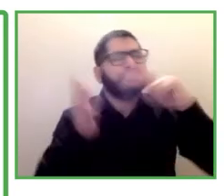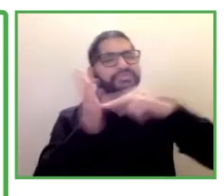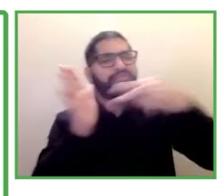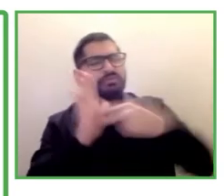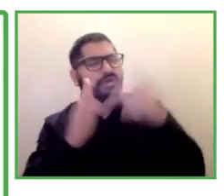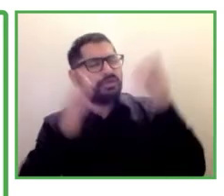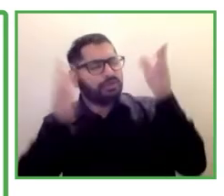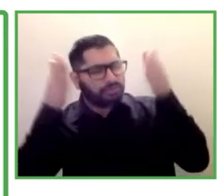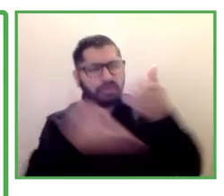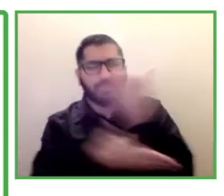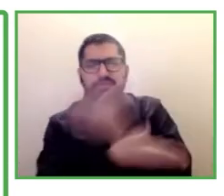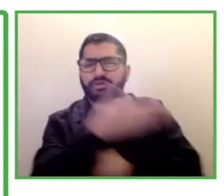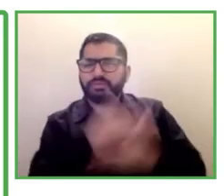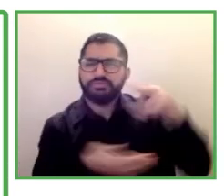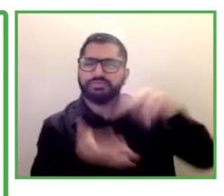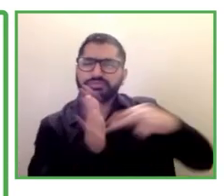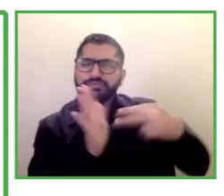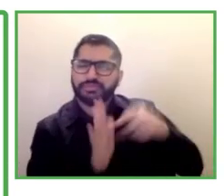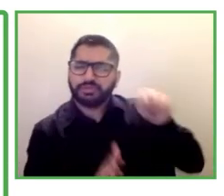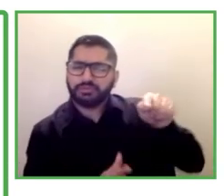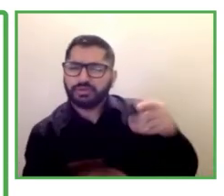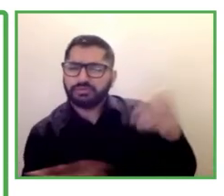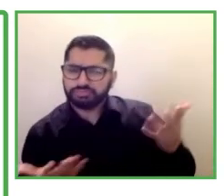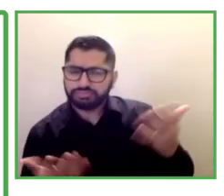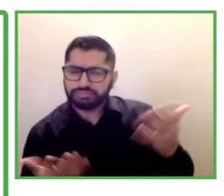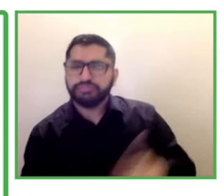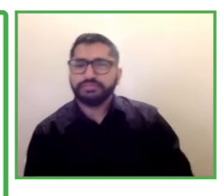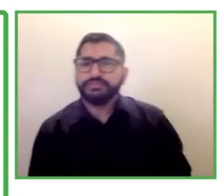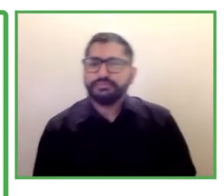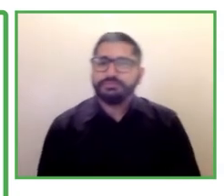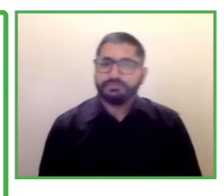Vamos revisando semanalmente el programa,